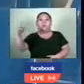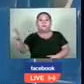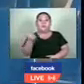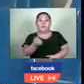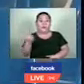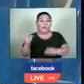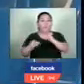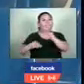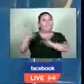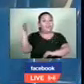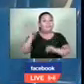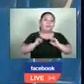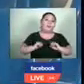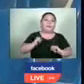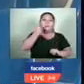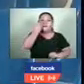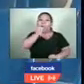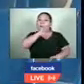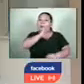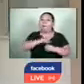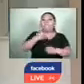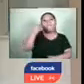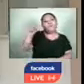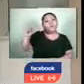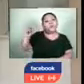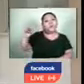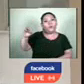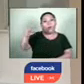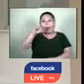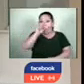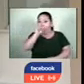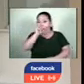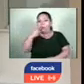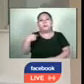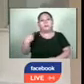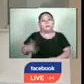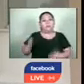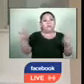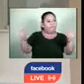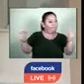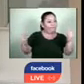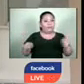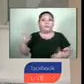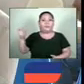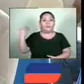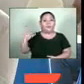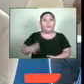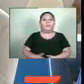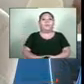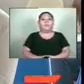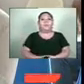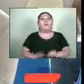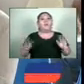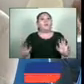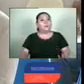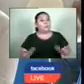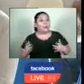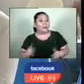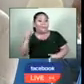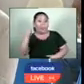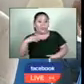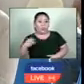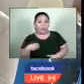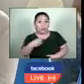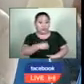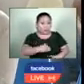más fallecieron por tuberculosis al comparar los datos con 2019, a consecuencia de la falta de atención